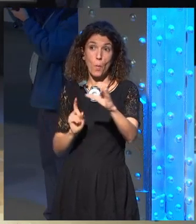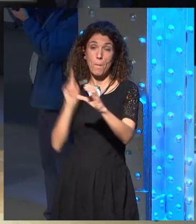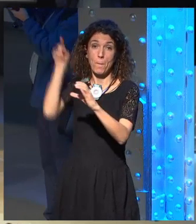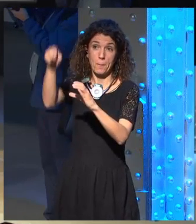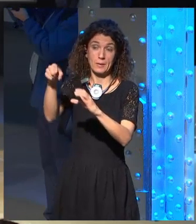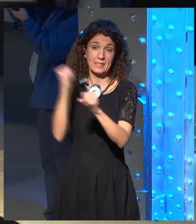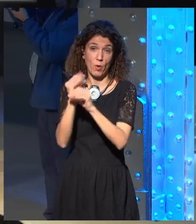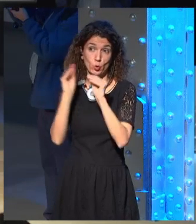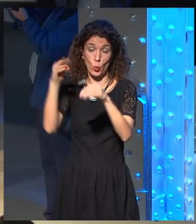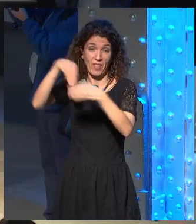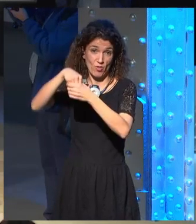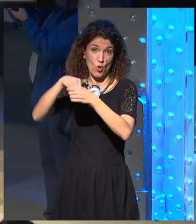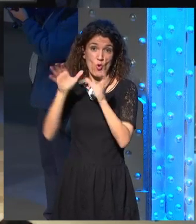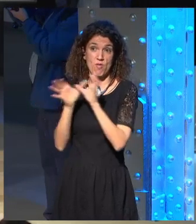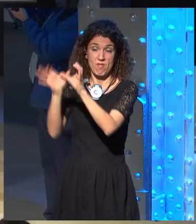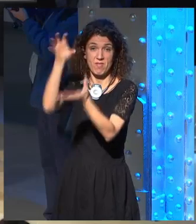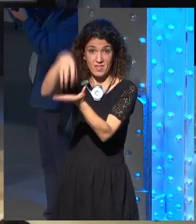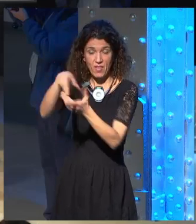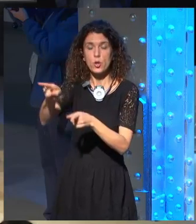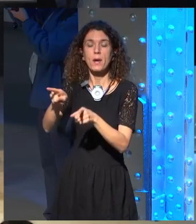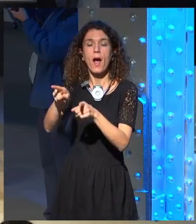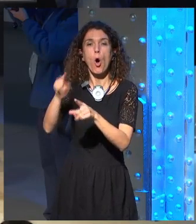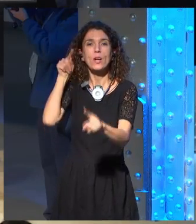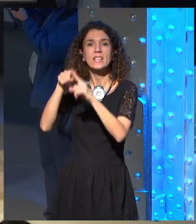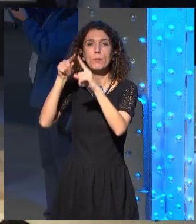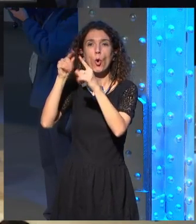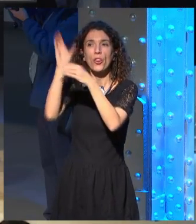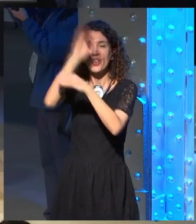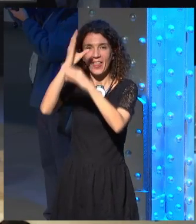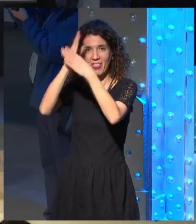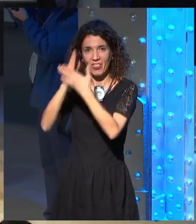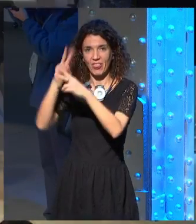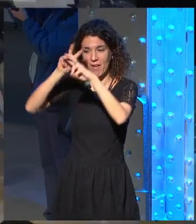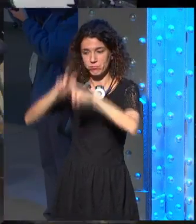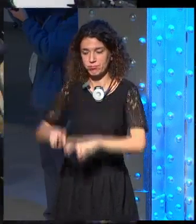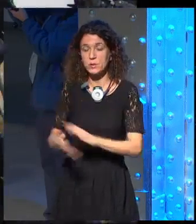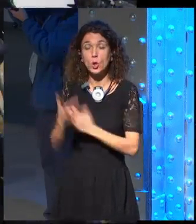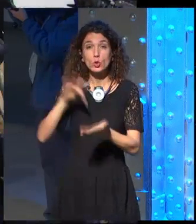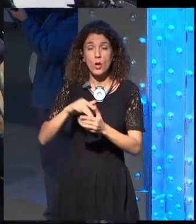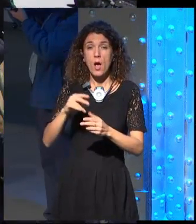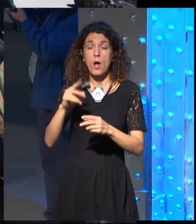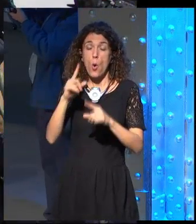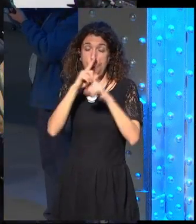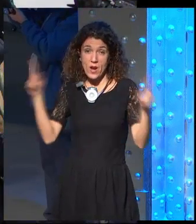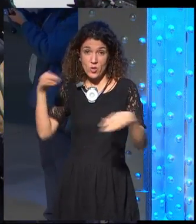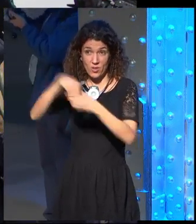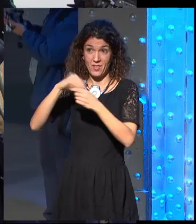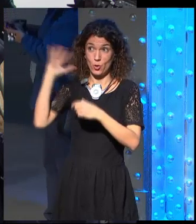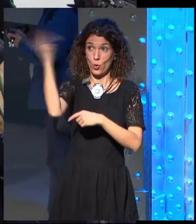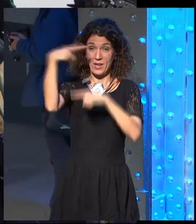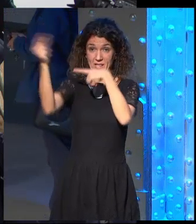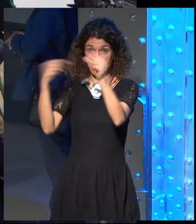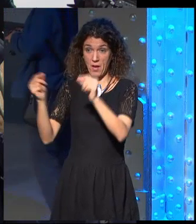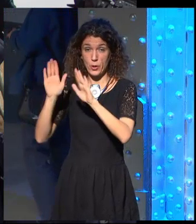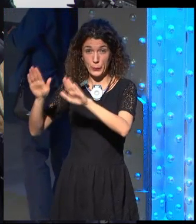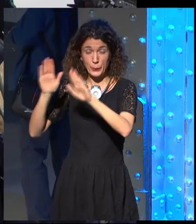capitán estableció allí, que era efectivamente la ciencia. Capitán Kelly, allí cuando usted pasa un año en el espacio, una tercera parte